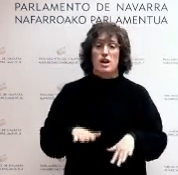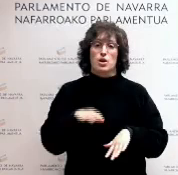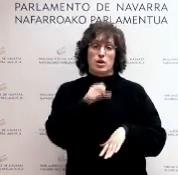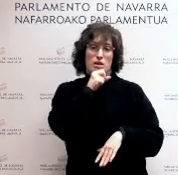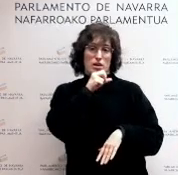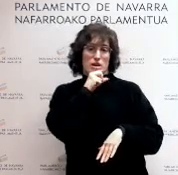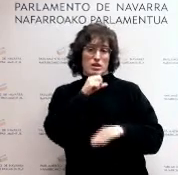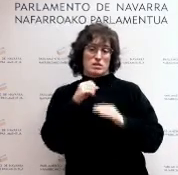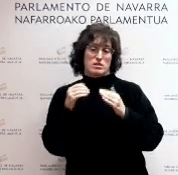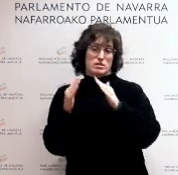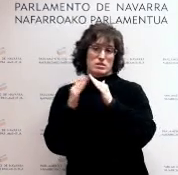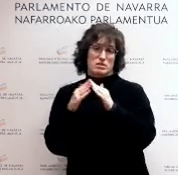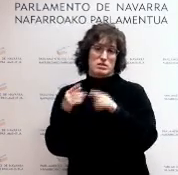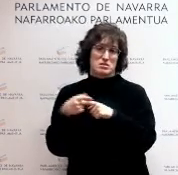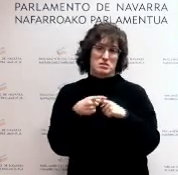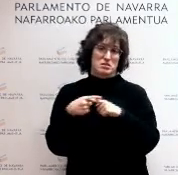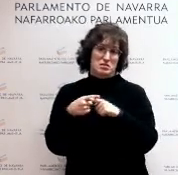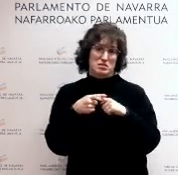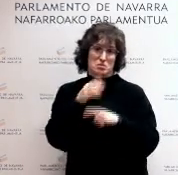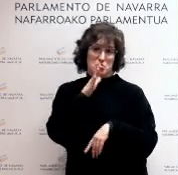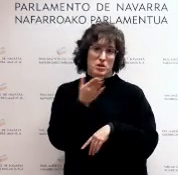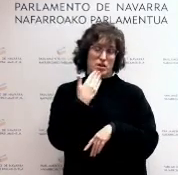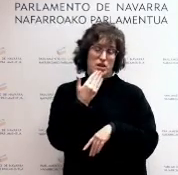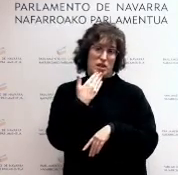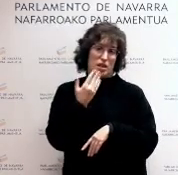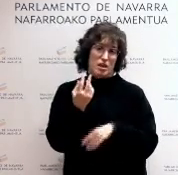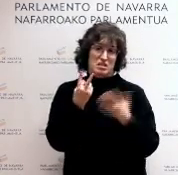no han conseguido emanciparse hasta los 70 o 80 años.